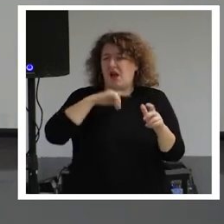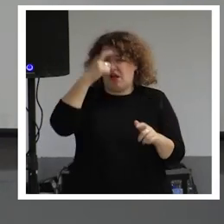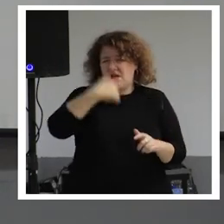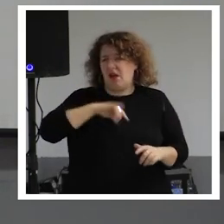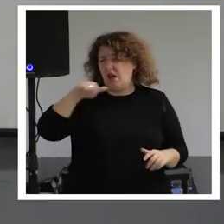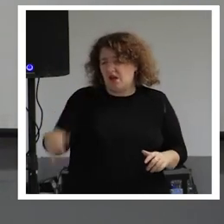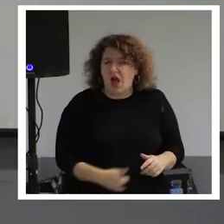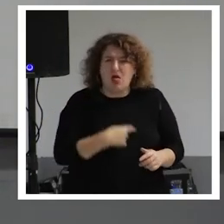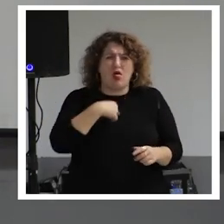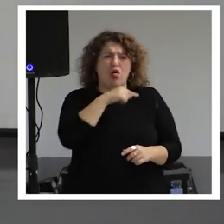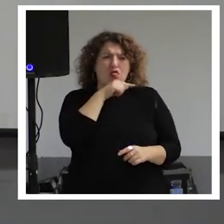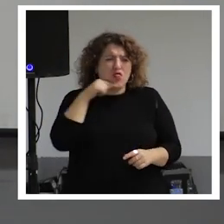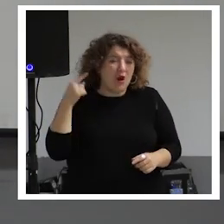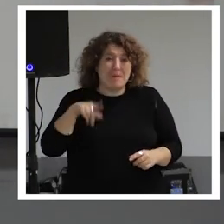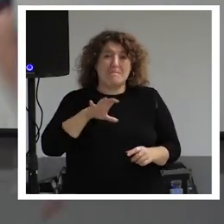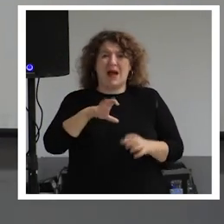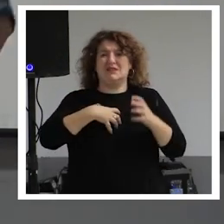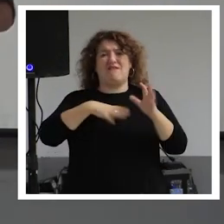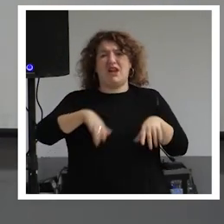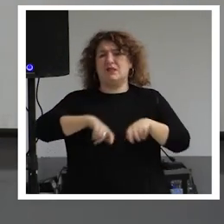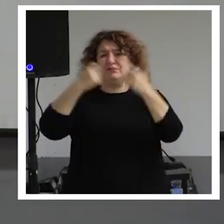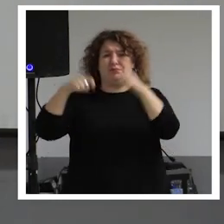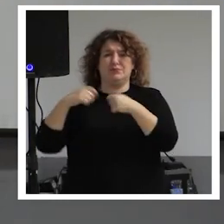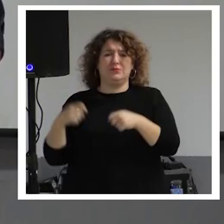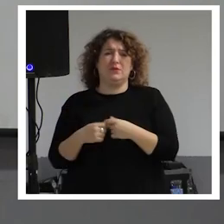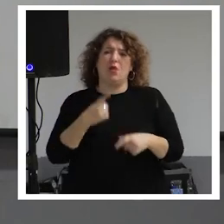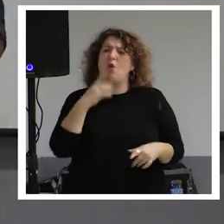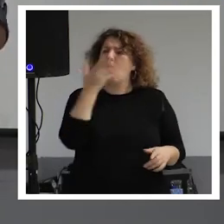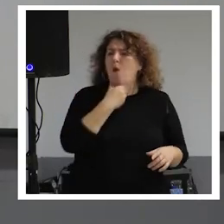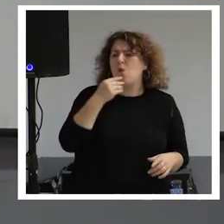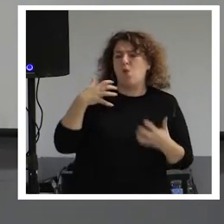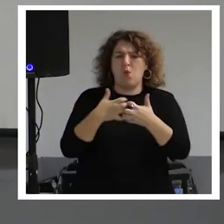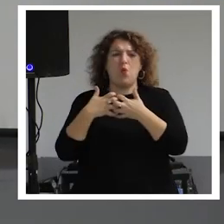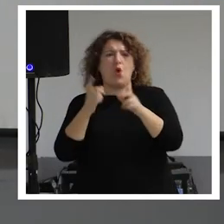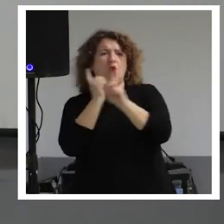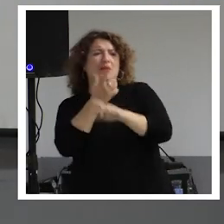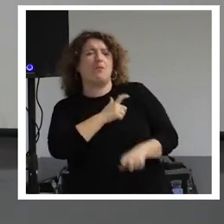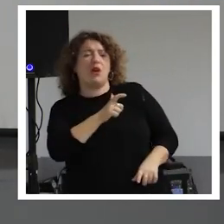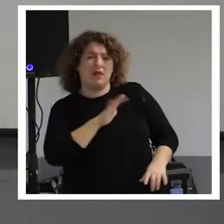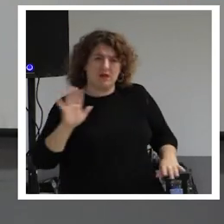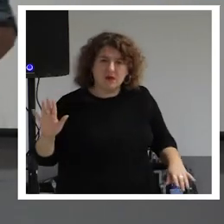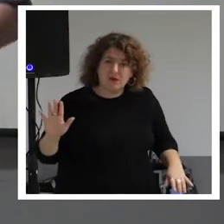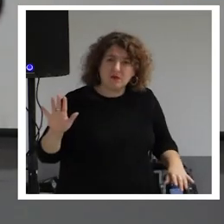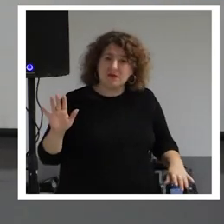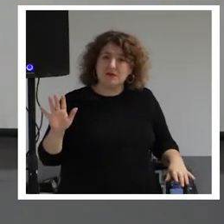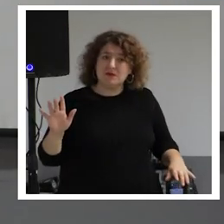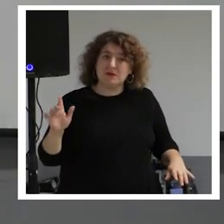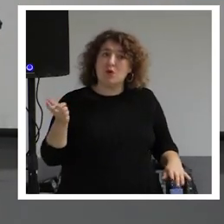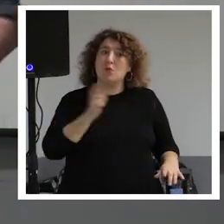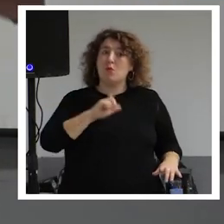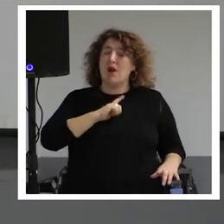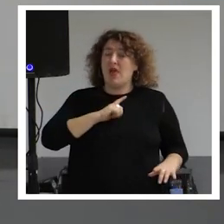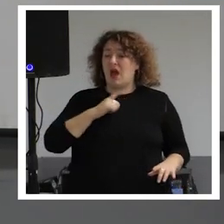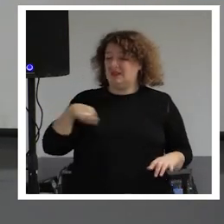y te dice compartía contigo el diagnóstico Me acuerdo cuando estábamos en las calles pero quedé agotado porque la violencia es agotadora porque la violencia Es dolorosa